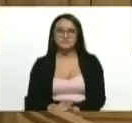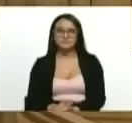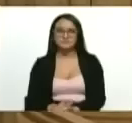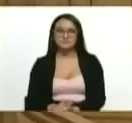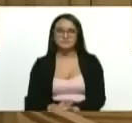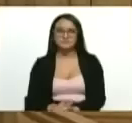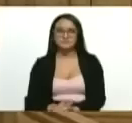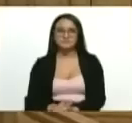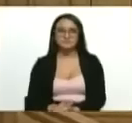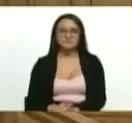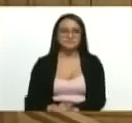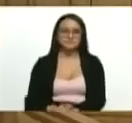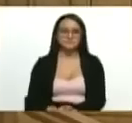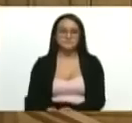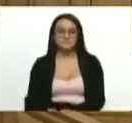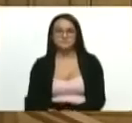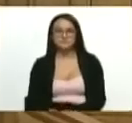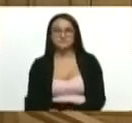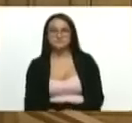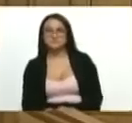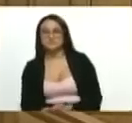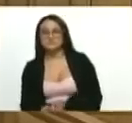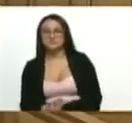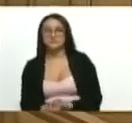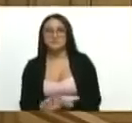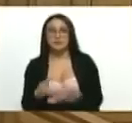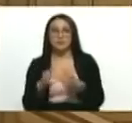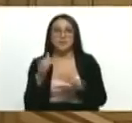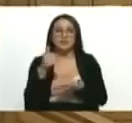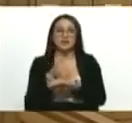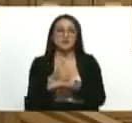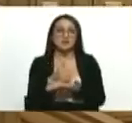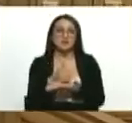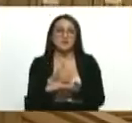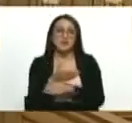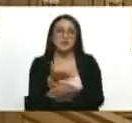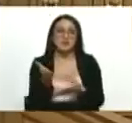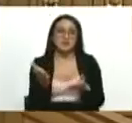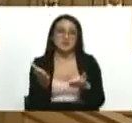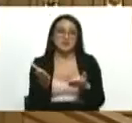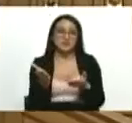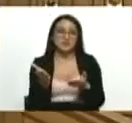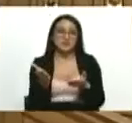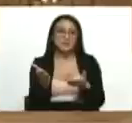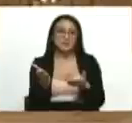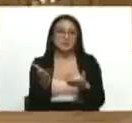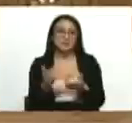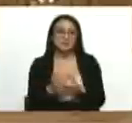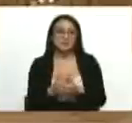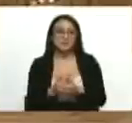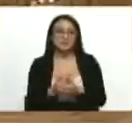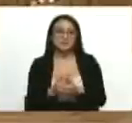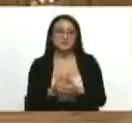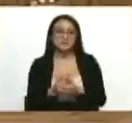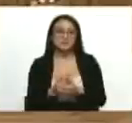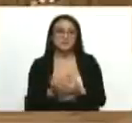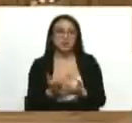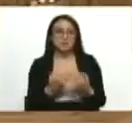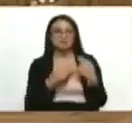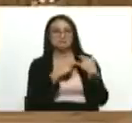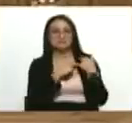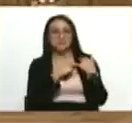Señor presidente, junta directiva, colegas parlamentarios y parlamentarias, me